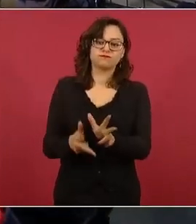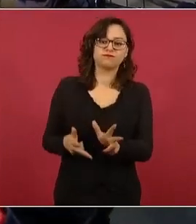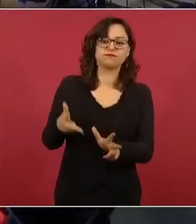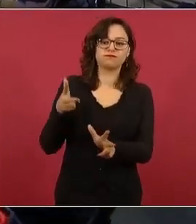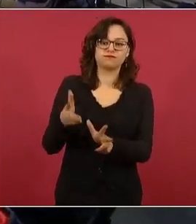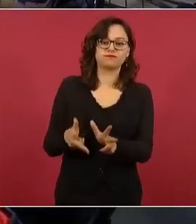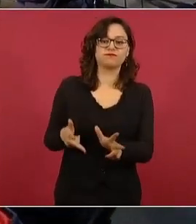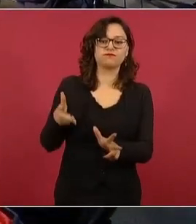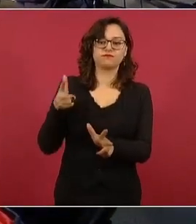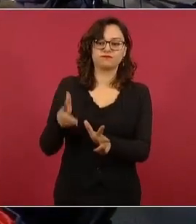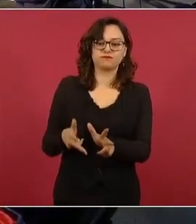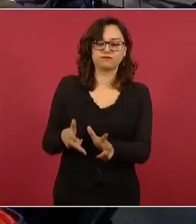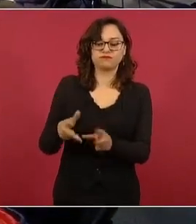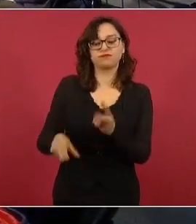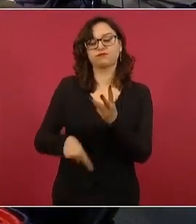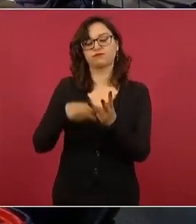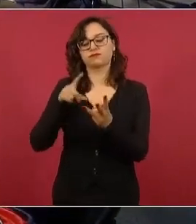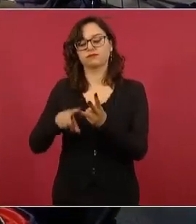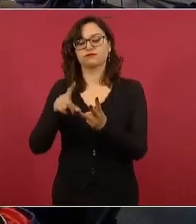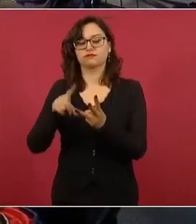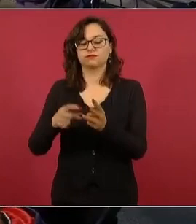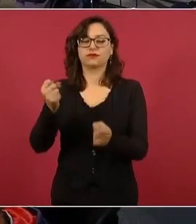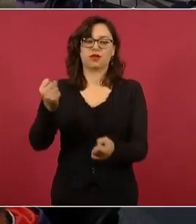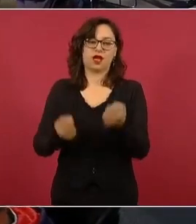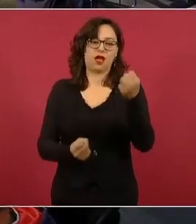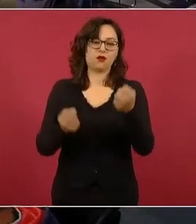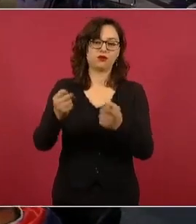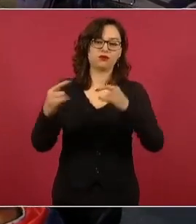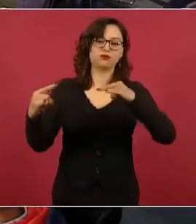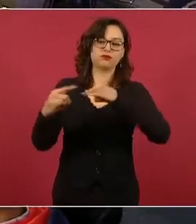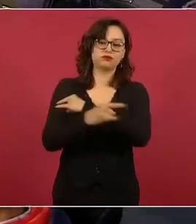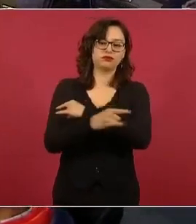y luego del ferrocarril las carreteras.